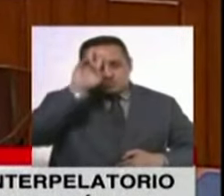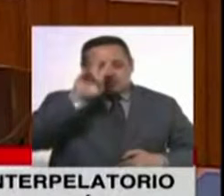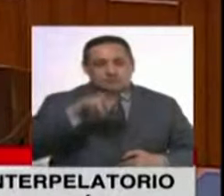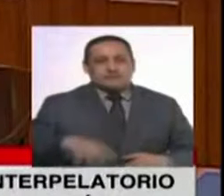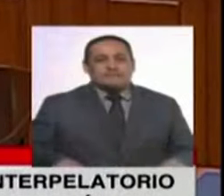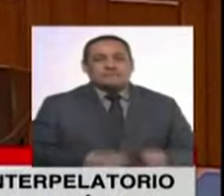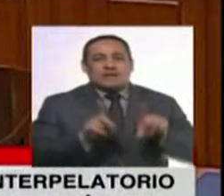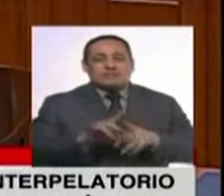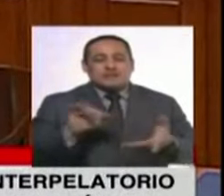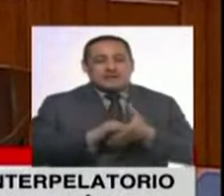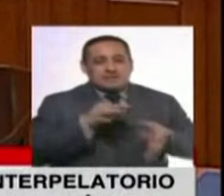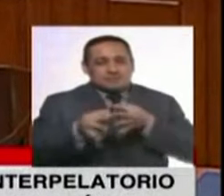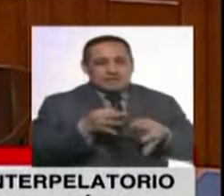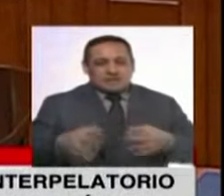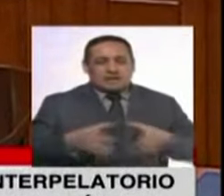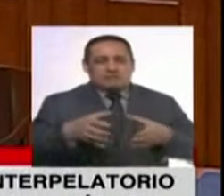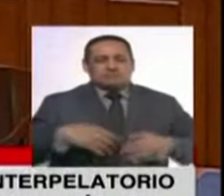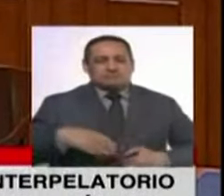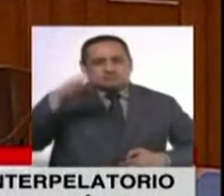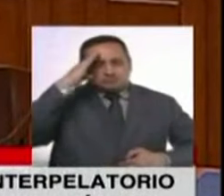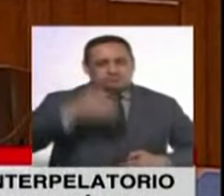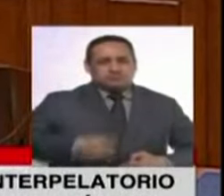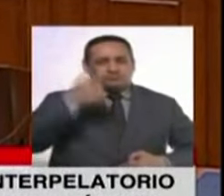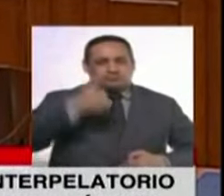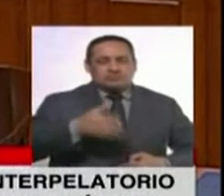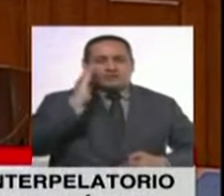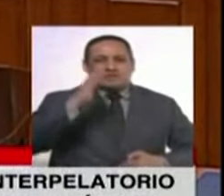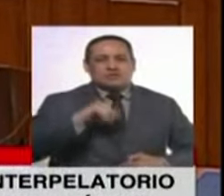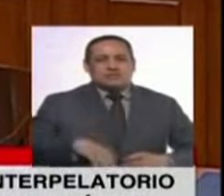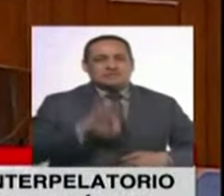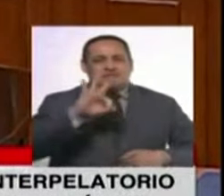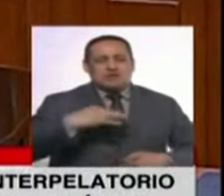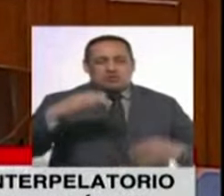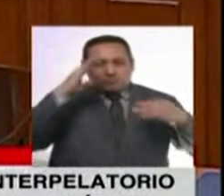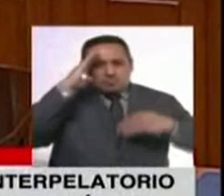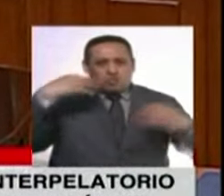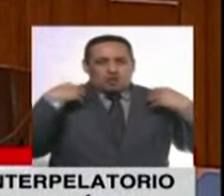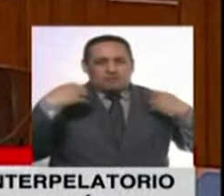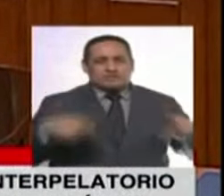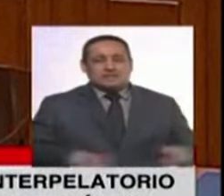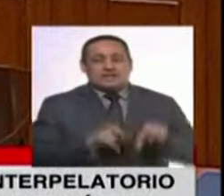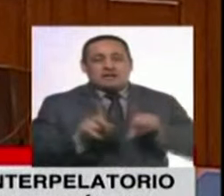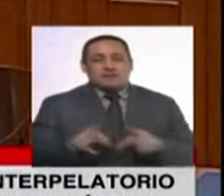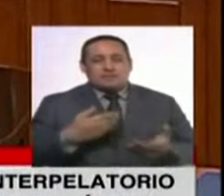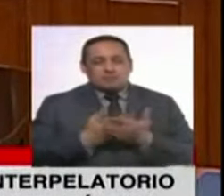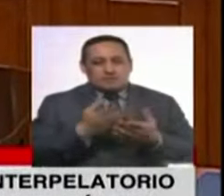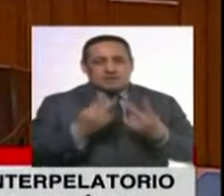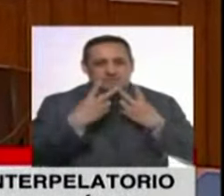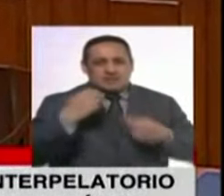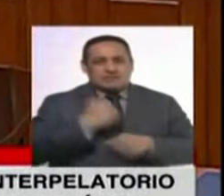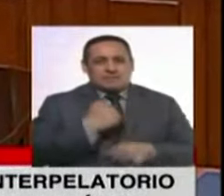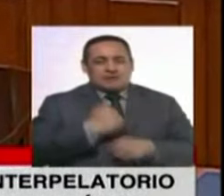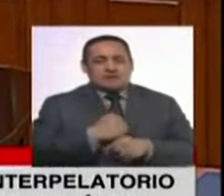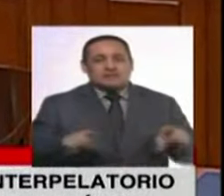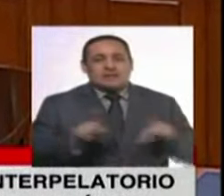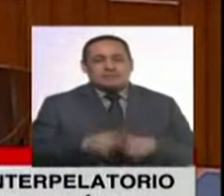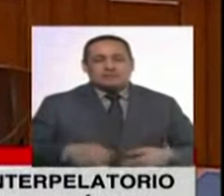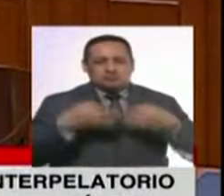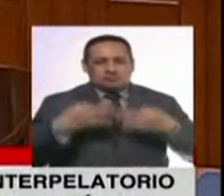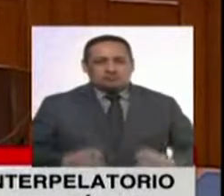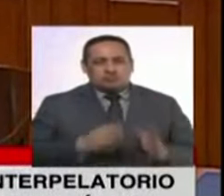que señala que el comandante general es designado entre los tres oficiales generales de armas en situación de actividad en